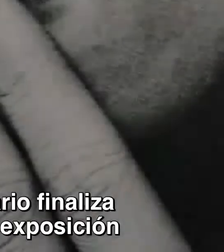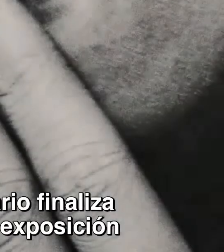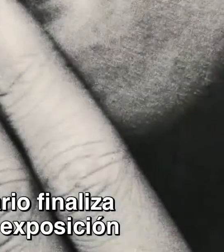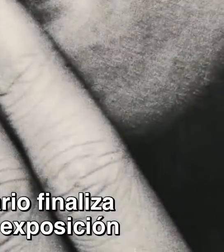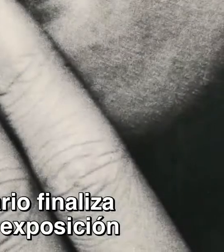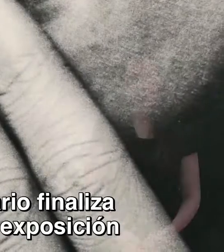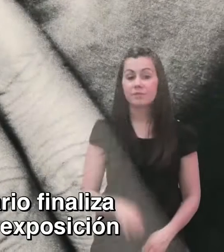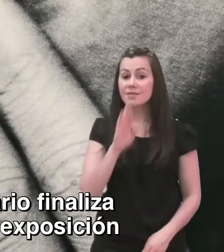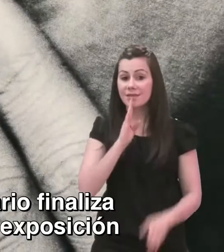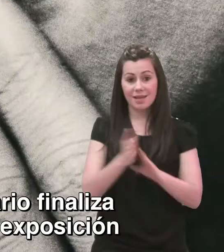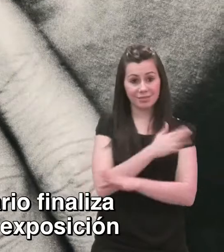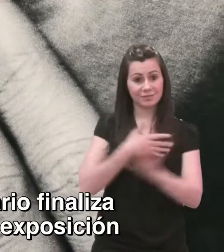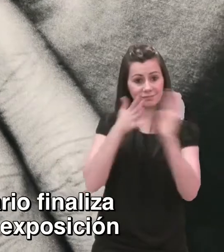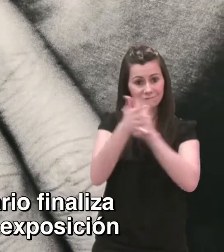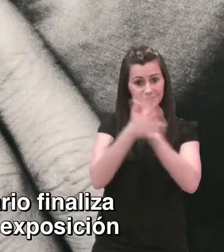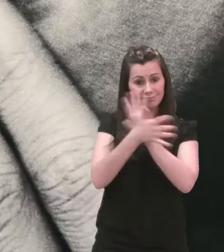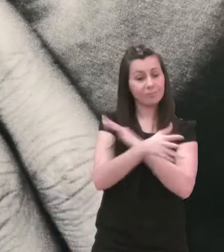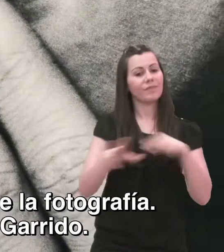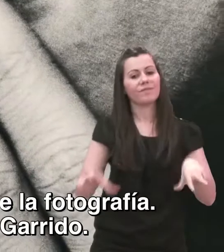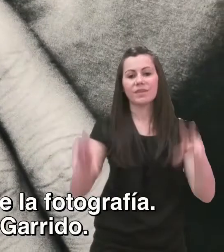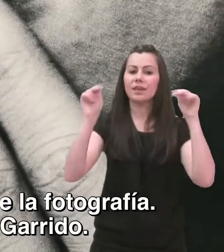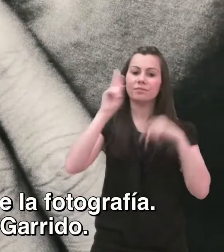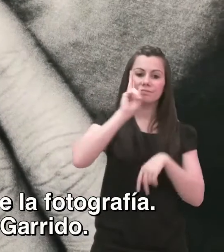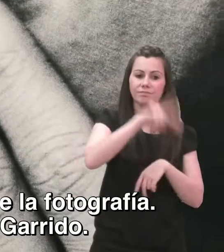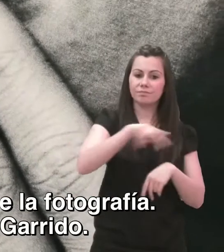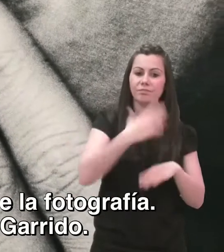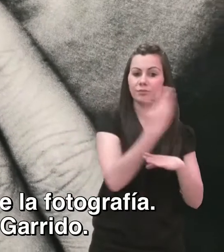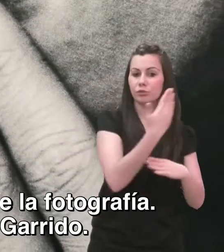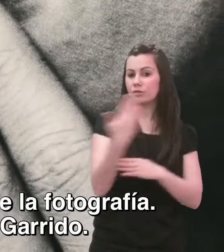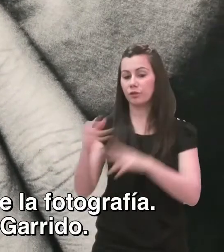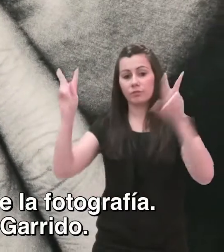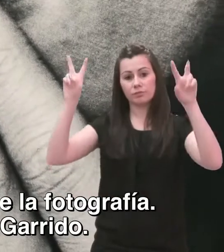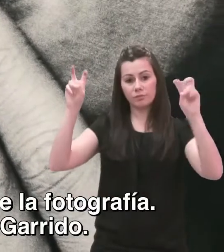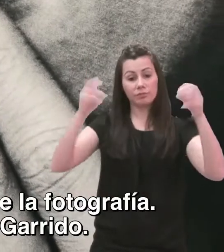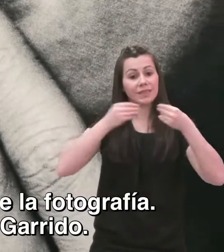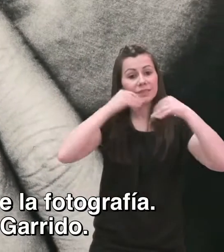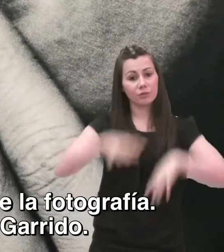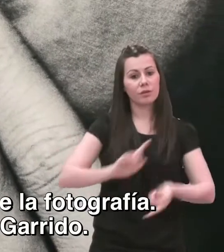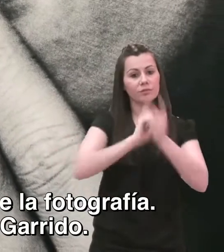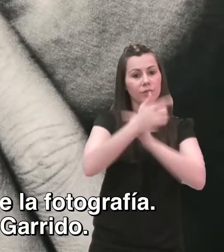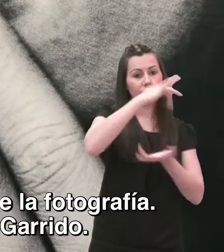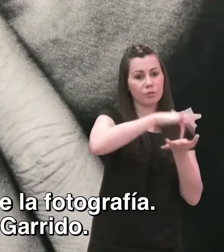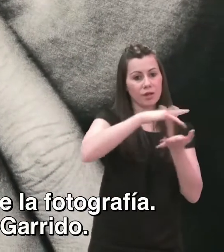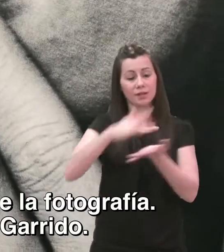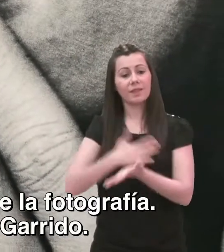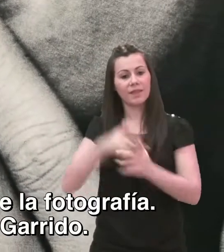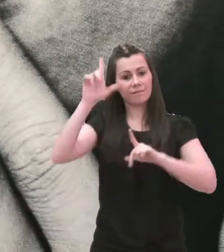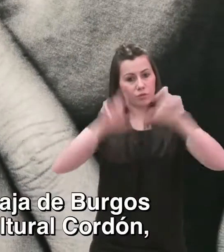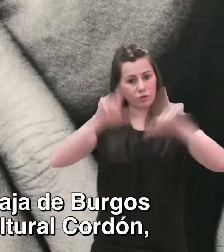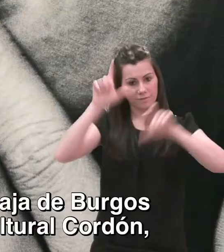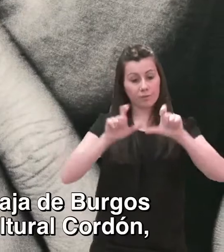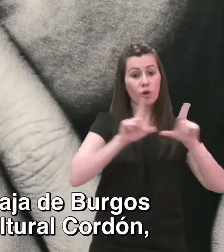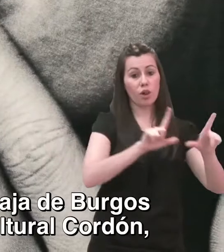Con este comentario finaliza el recorrido por la exposición Una historia portátil de la fotografía, colección Lola